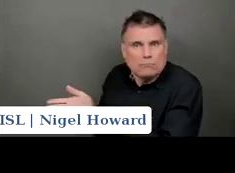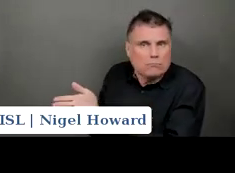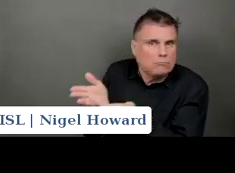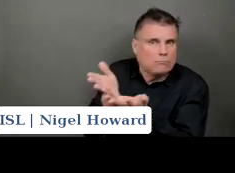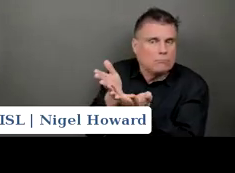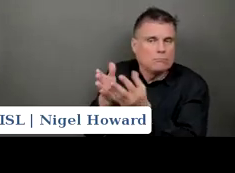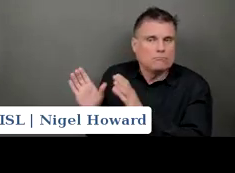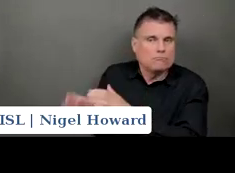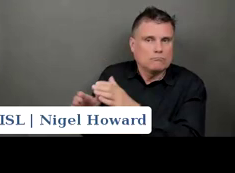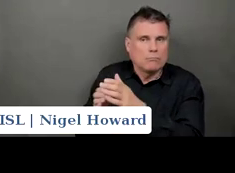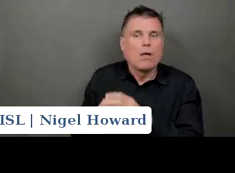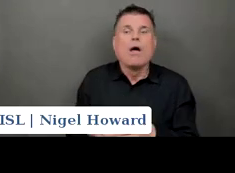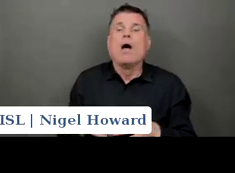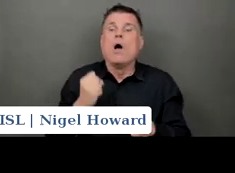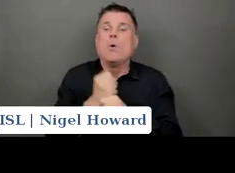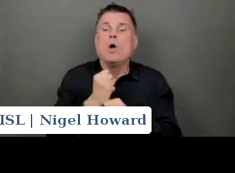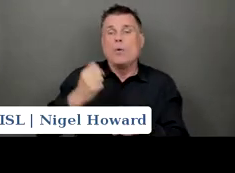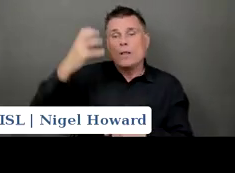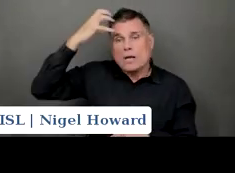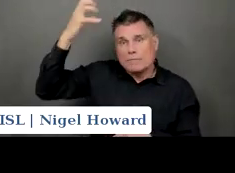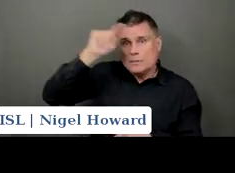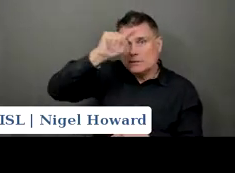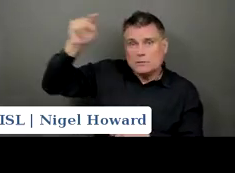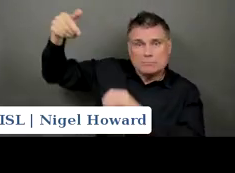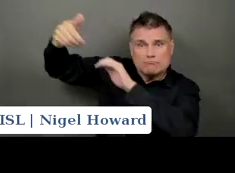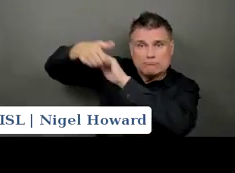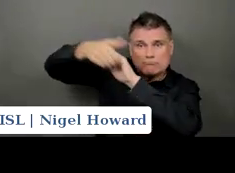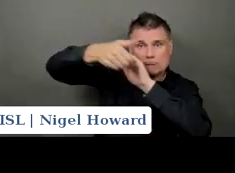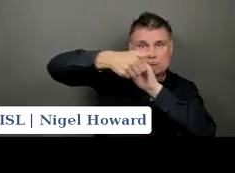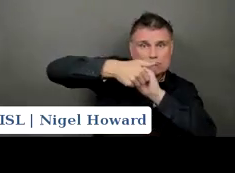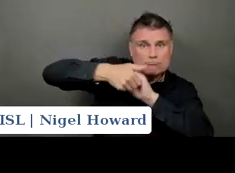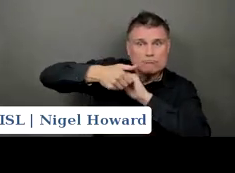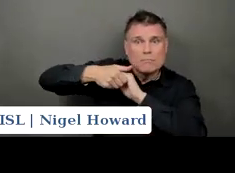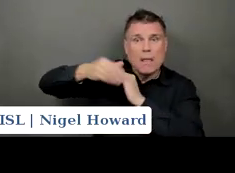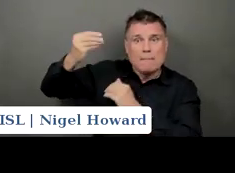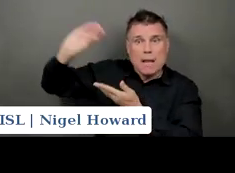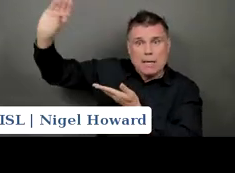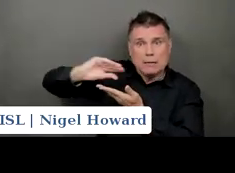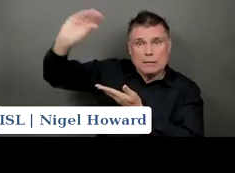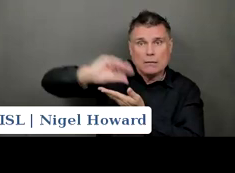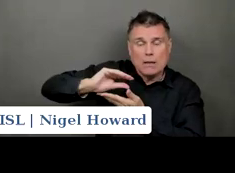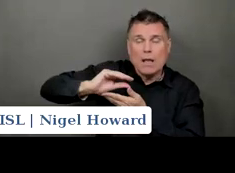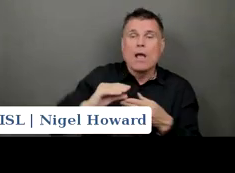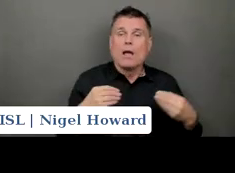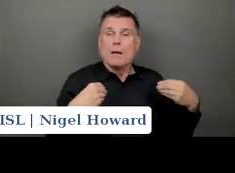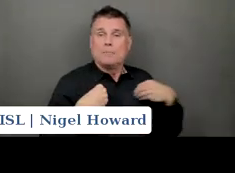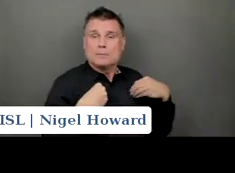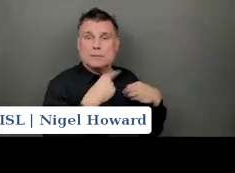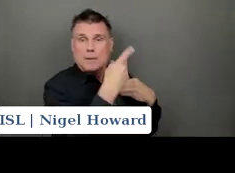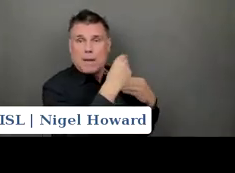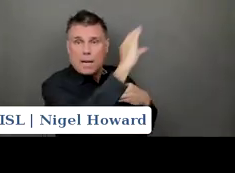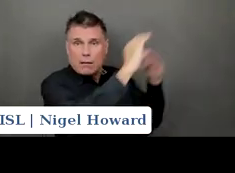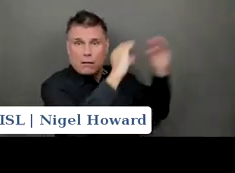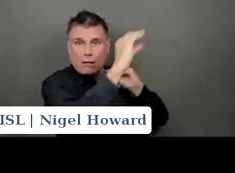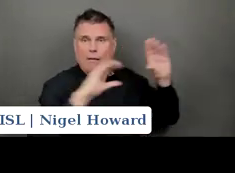del mercado y de las empresas que también hacen parte de los cuidados. Y en los pocos minutos que me quedan, pediré que me pasen más rápido las diapositivas